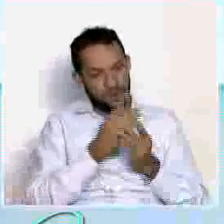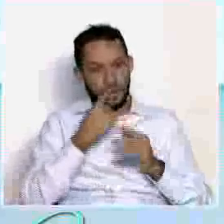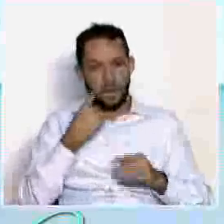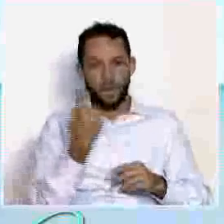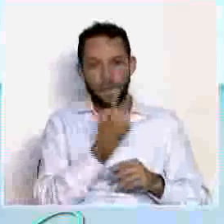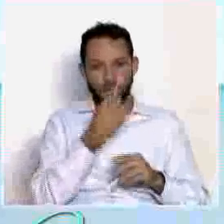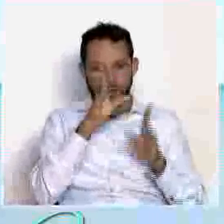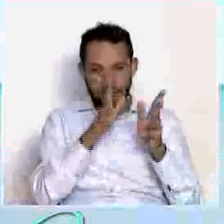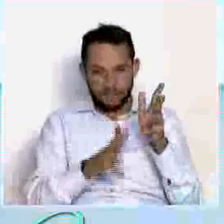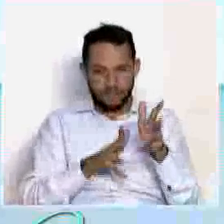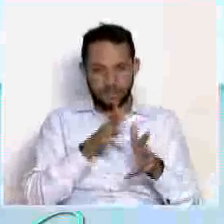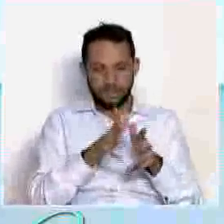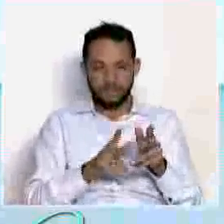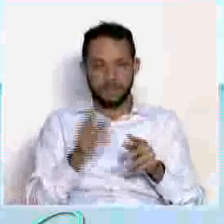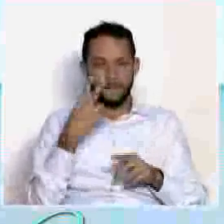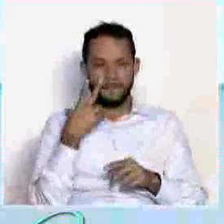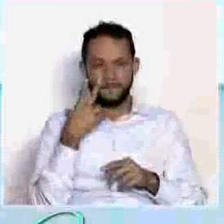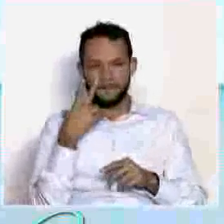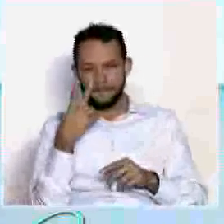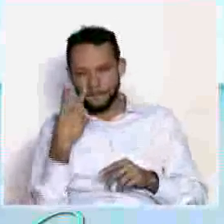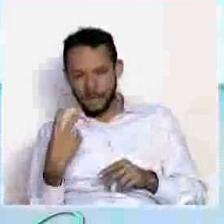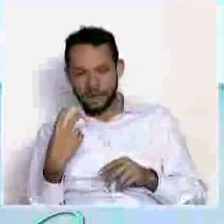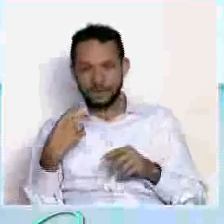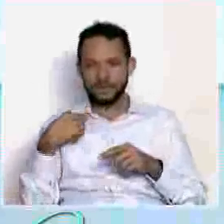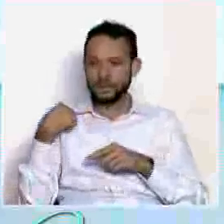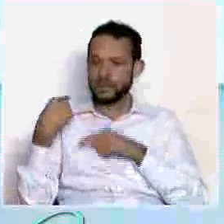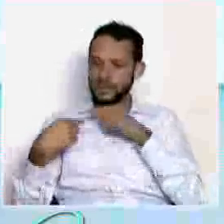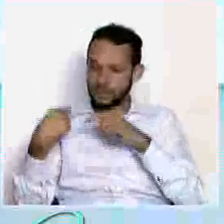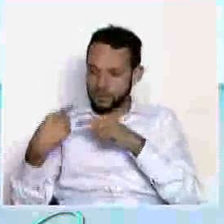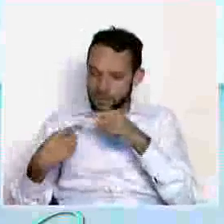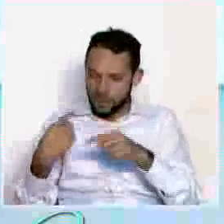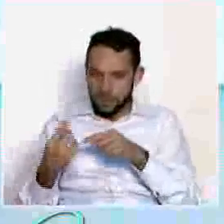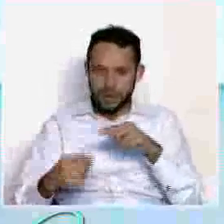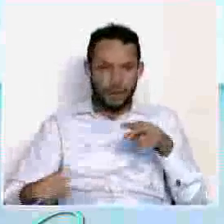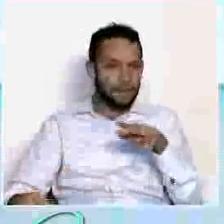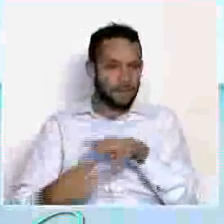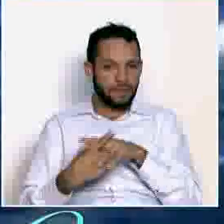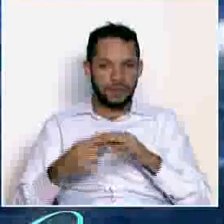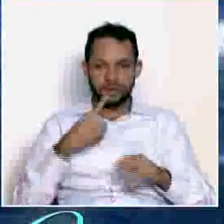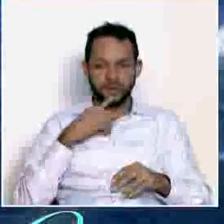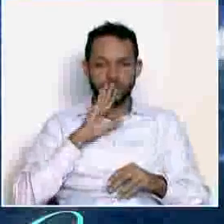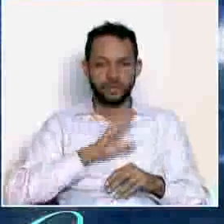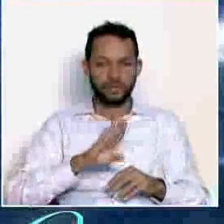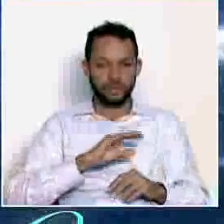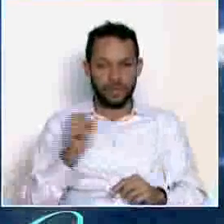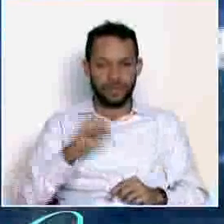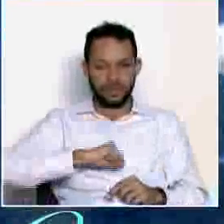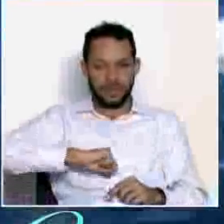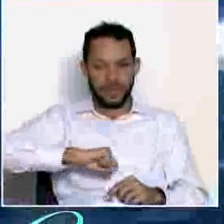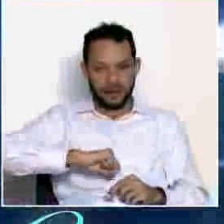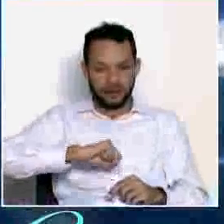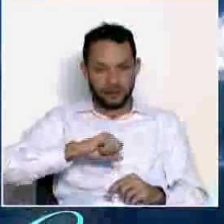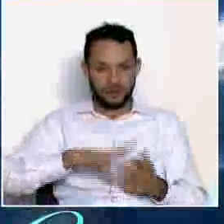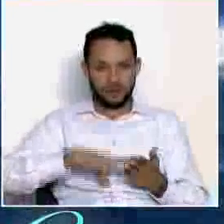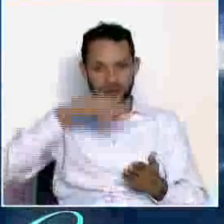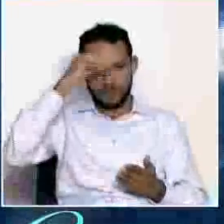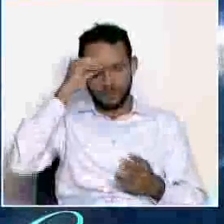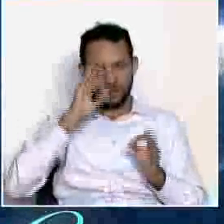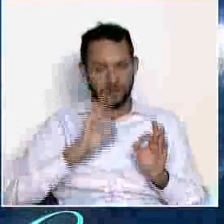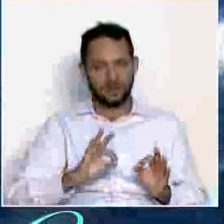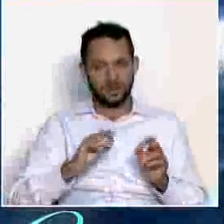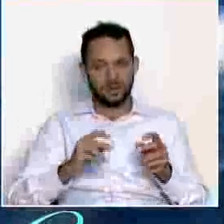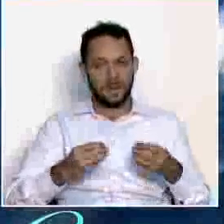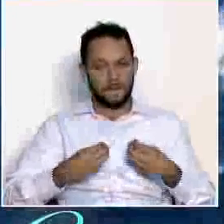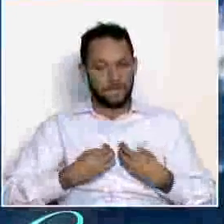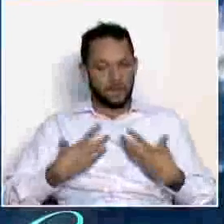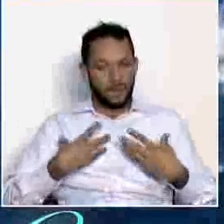única y maravillosa, que eres un evento en la historia, que es más que un derecho, es tu deber ser quien tú eres, que la vida no es